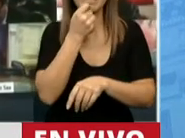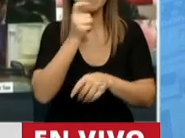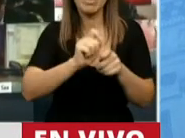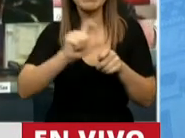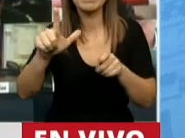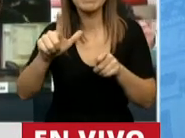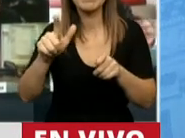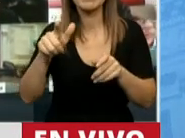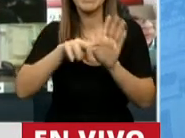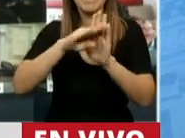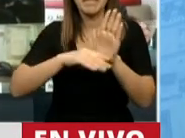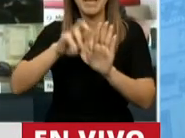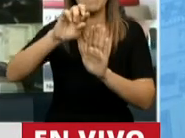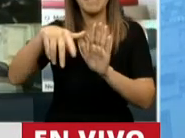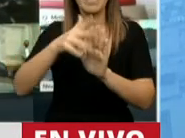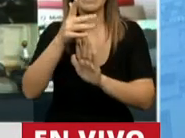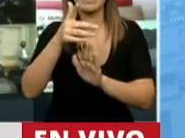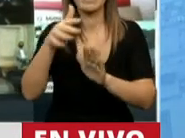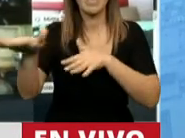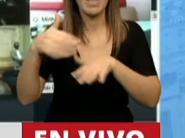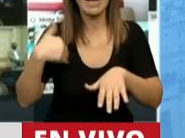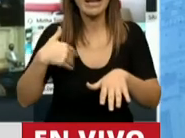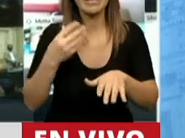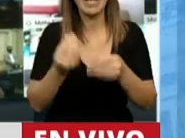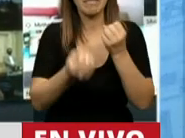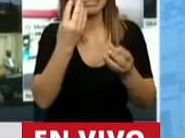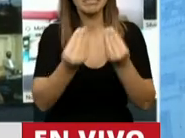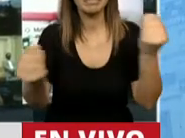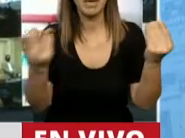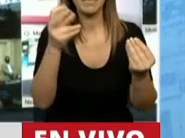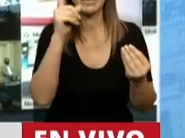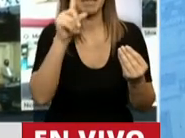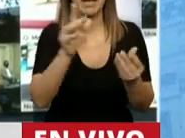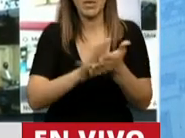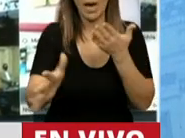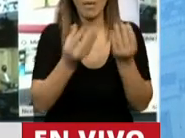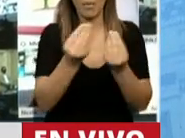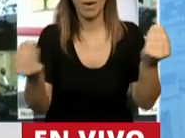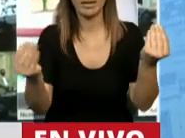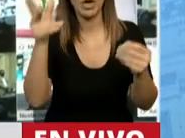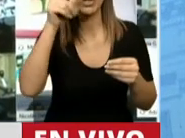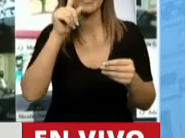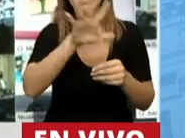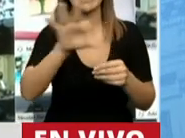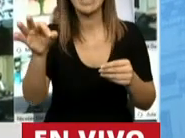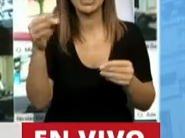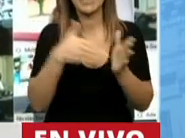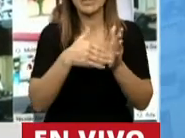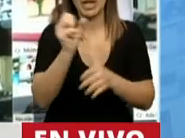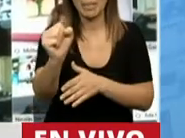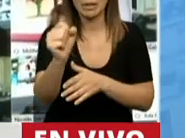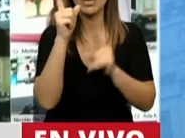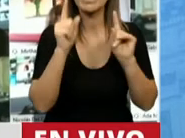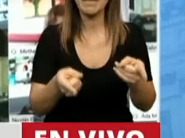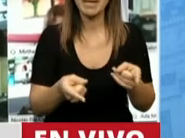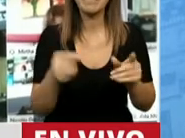plan que está en la Argentina ACE, que va a establecer 20.000 nuevos puestos de trabajo por 8.500 millones de pesos. El relanzamiento del